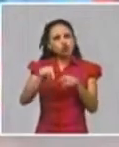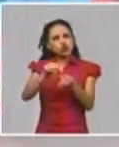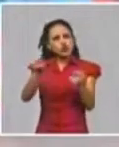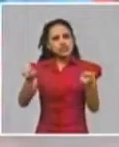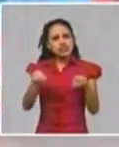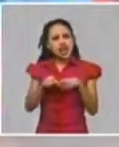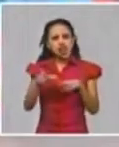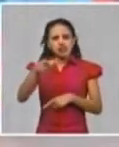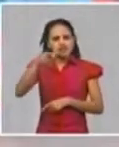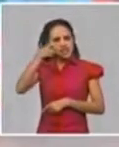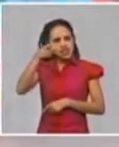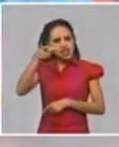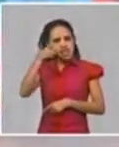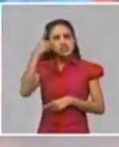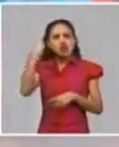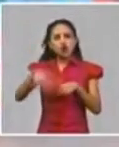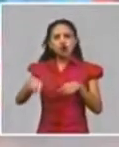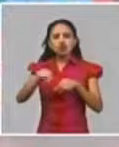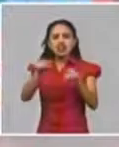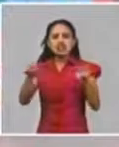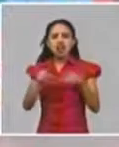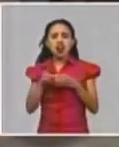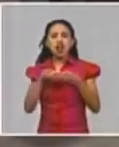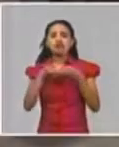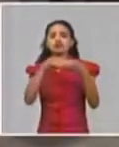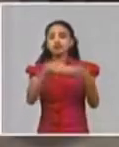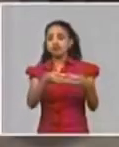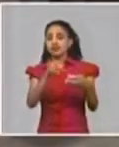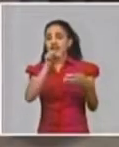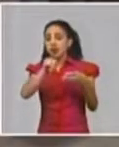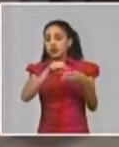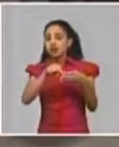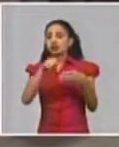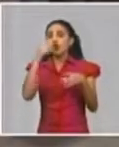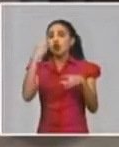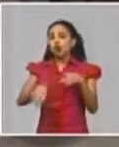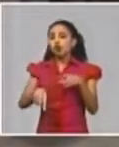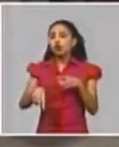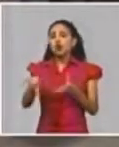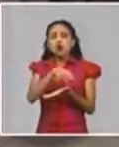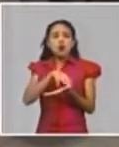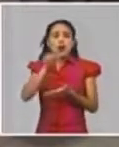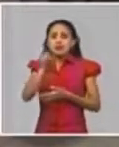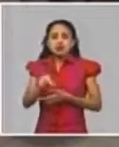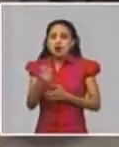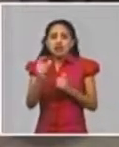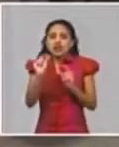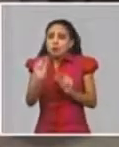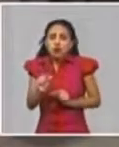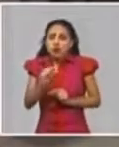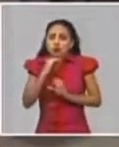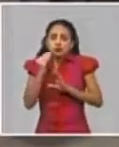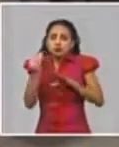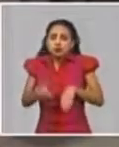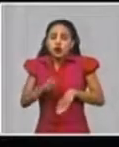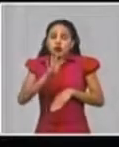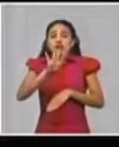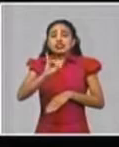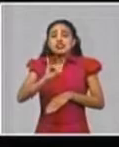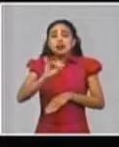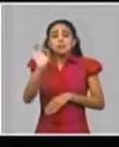salas de aislamiento, de observación, en convalecencia, pero el 43% está en zona